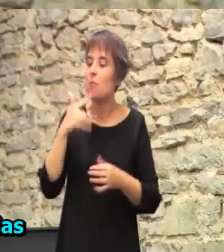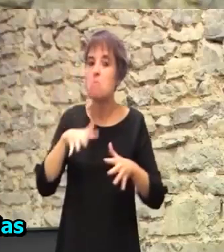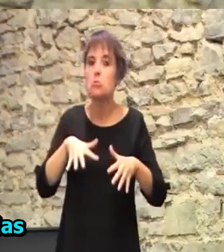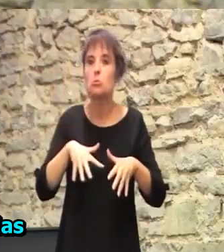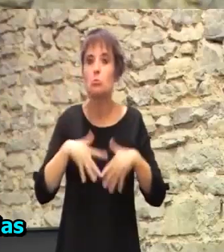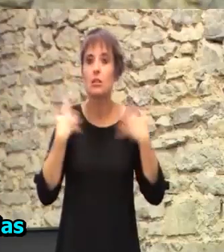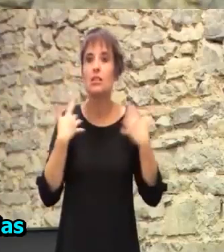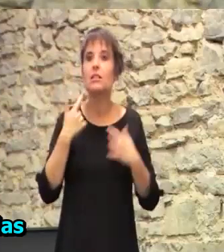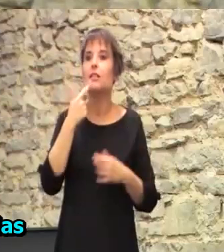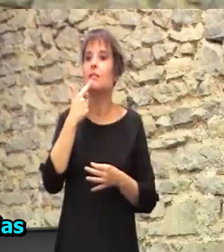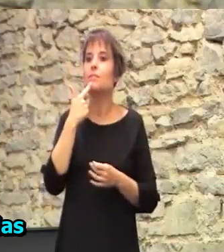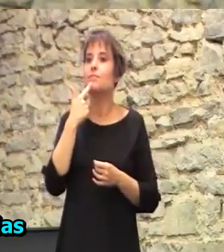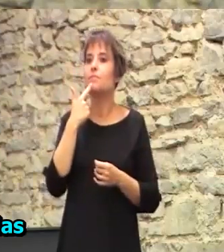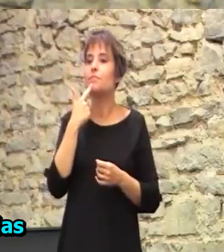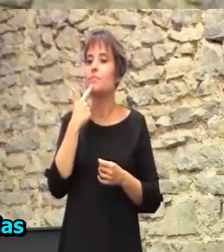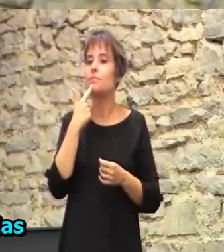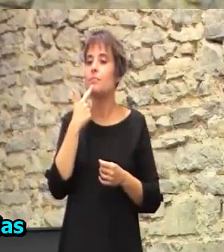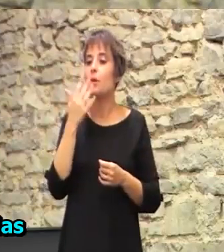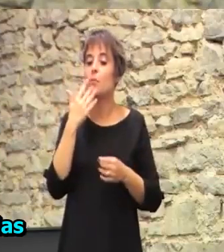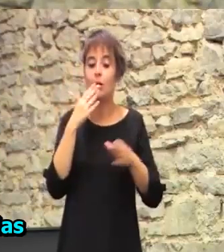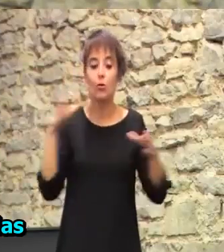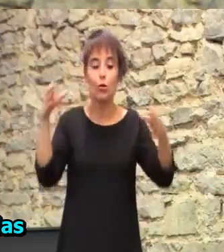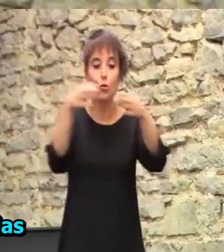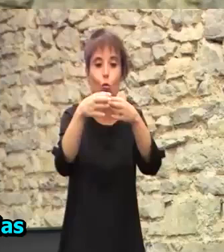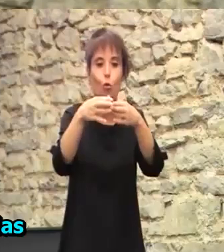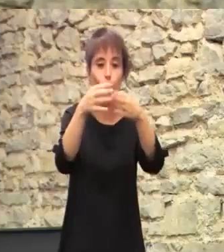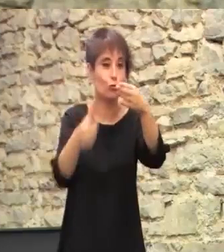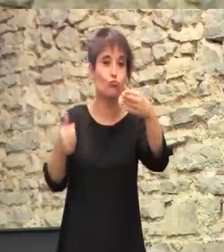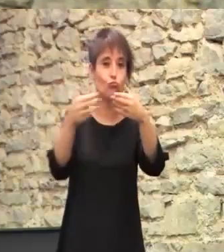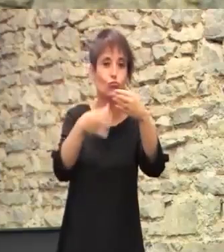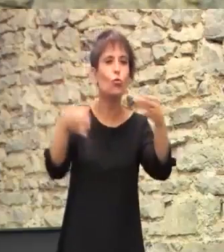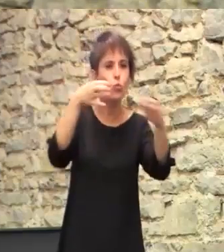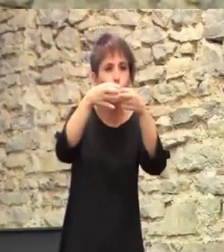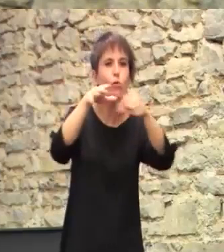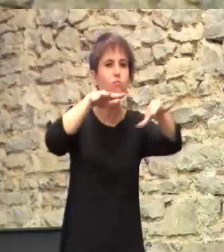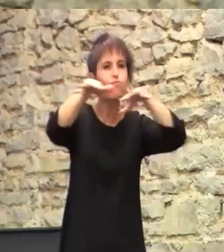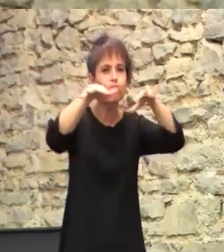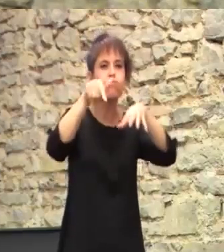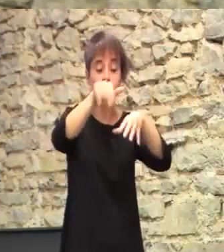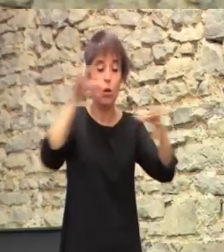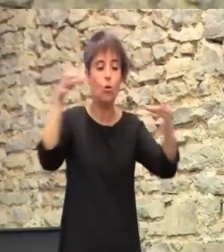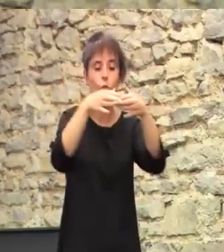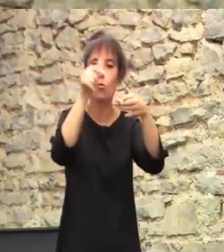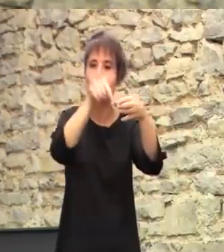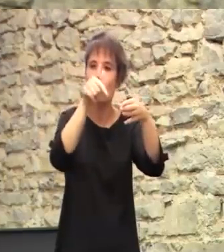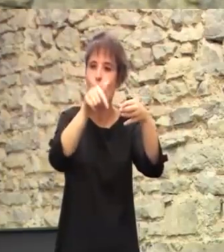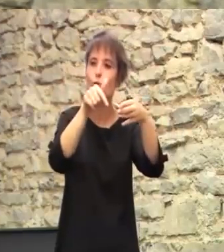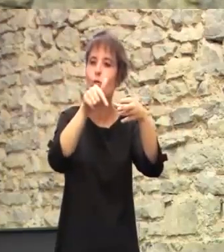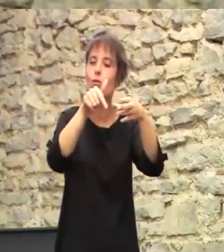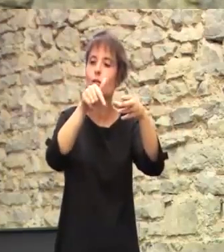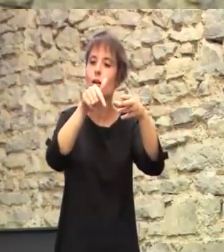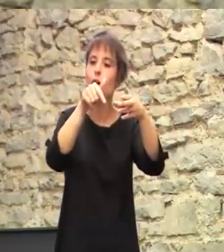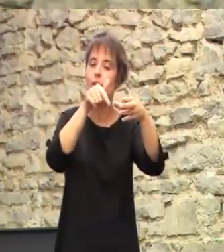sorprendidas en los grupos de militancia donde realmente se sigue